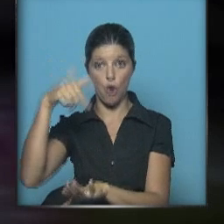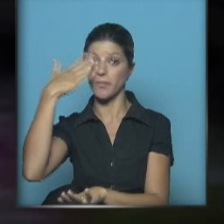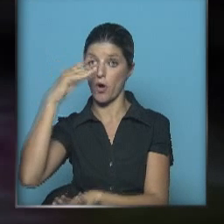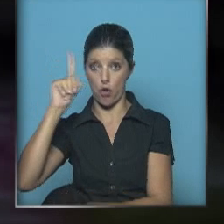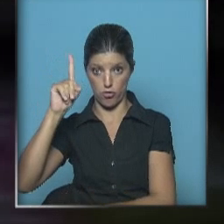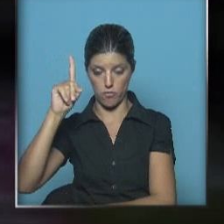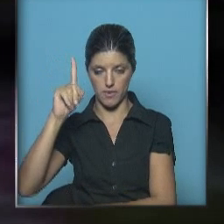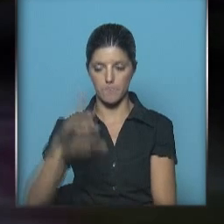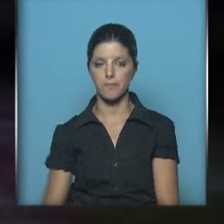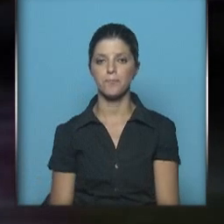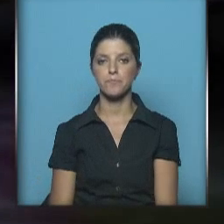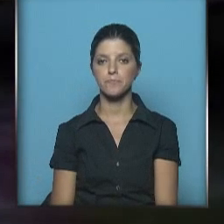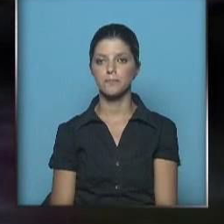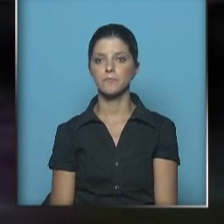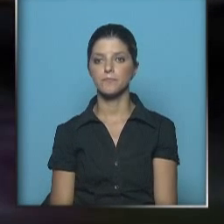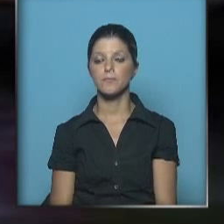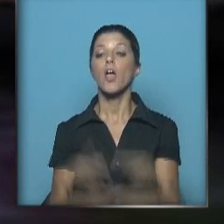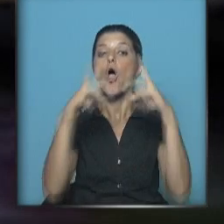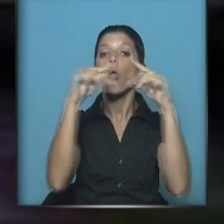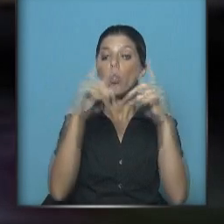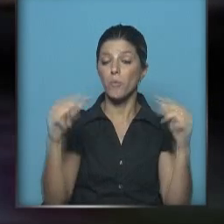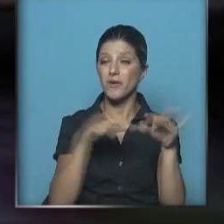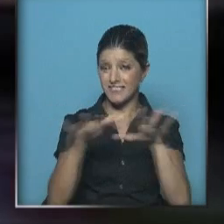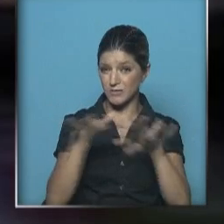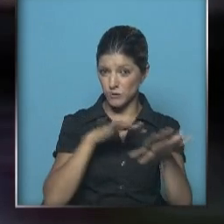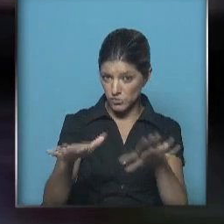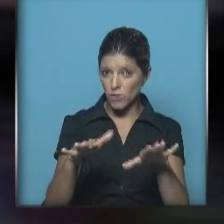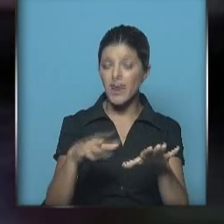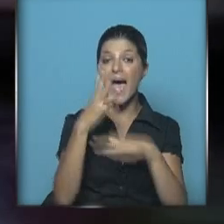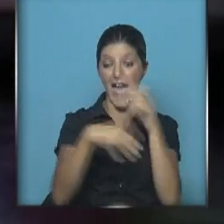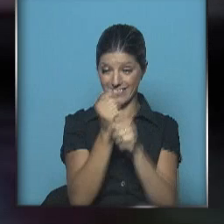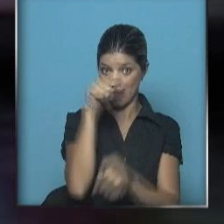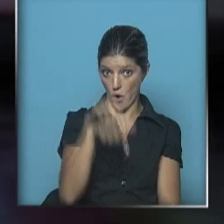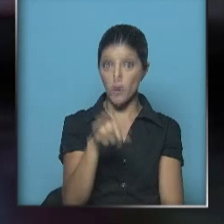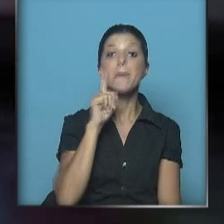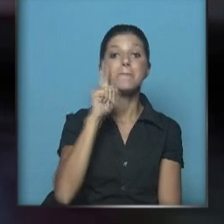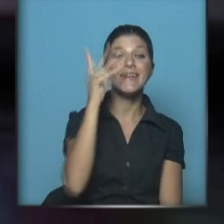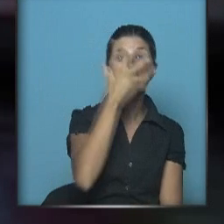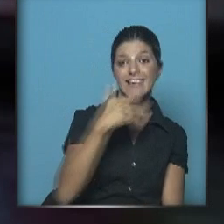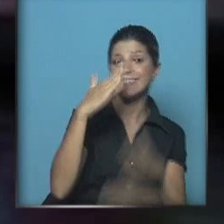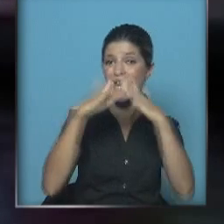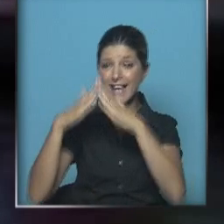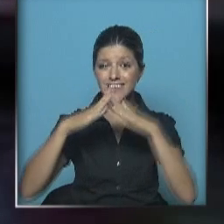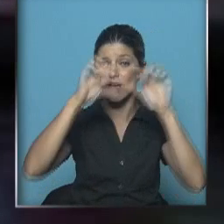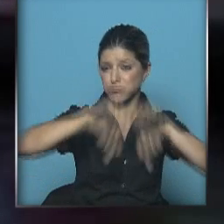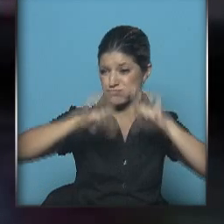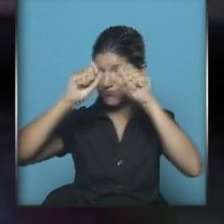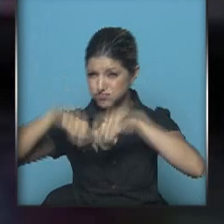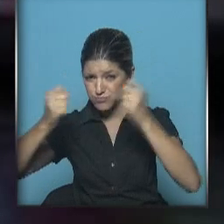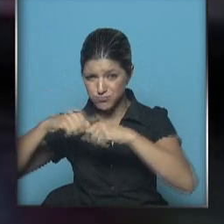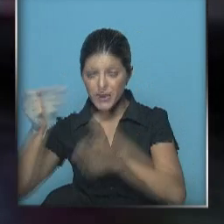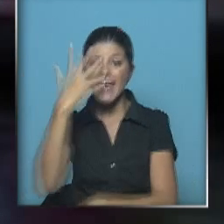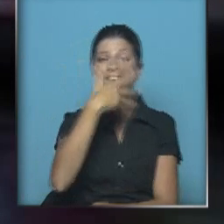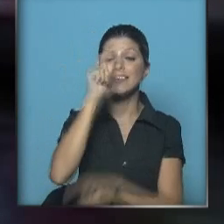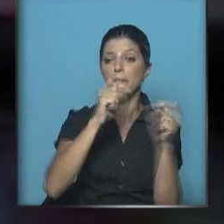provincia de Córdoba. Los números del trágico temporal son, hasta el momento, 1.500 viviendas afectadas, al menos 500